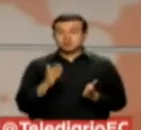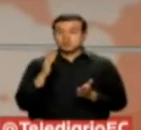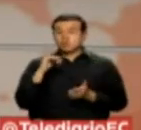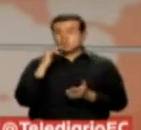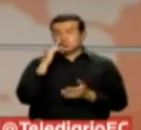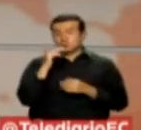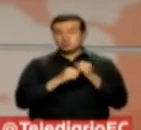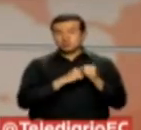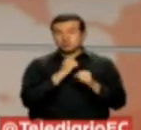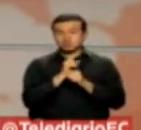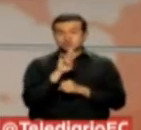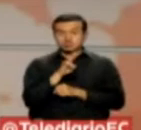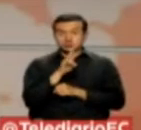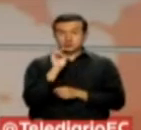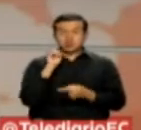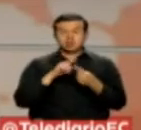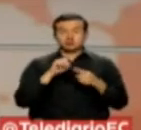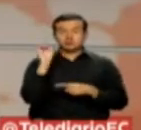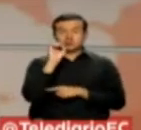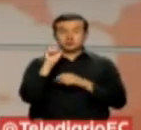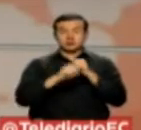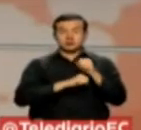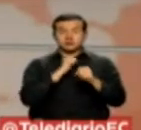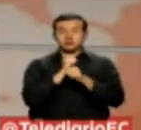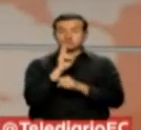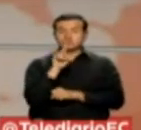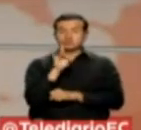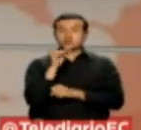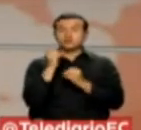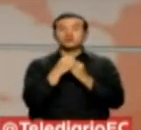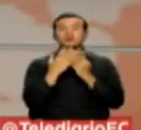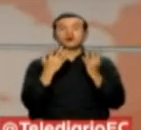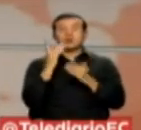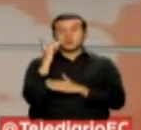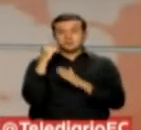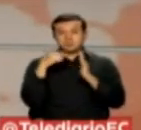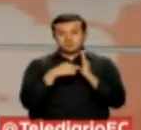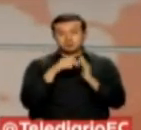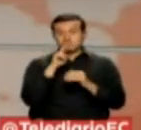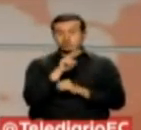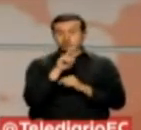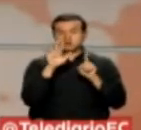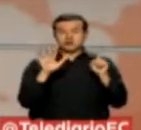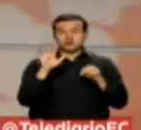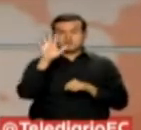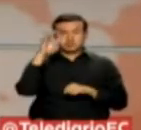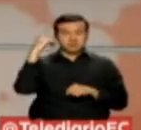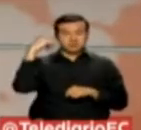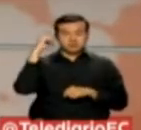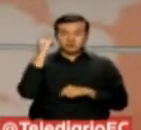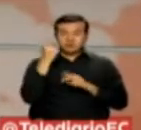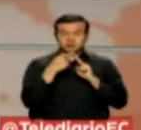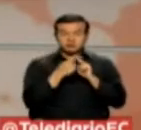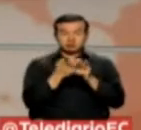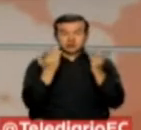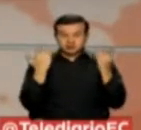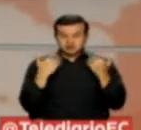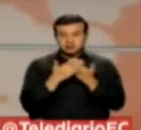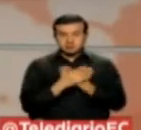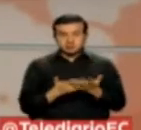del 2017 a octubre del 2018 se han colocado 1.265 millones en créditos